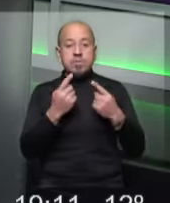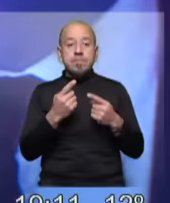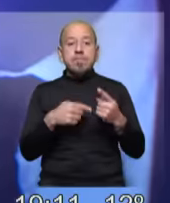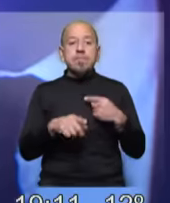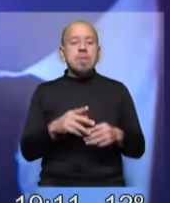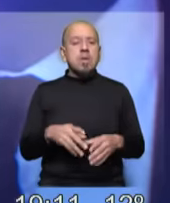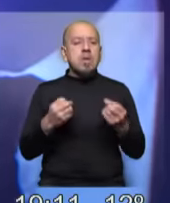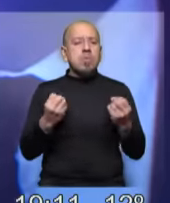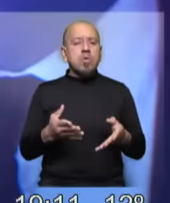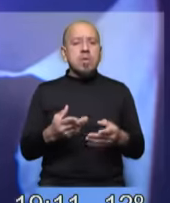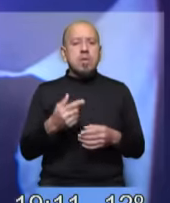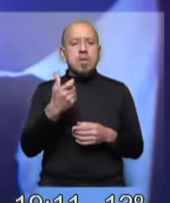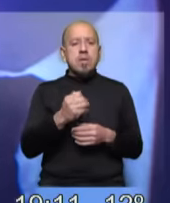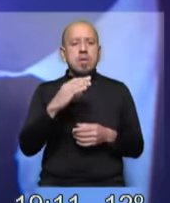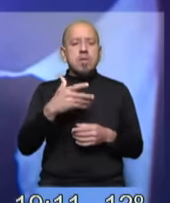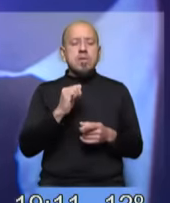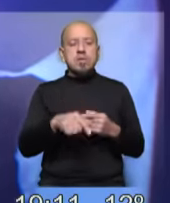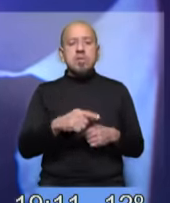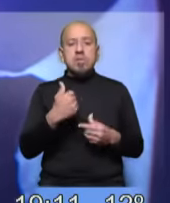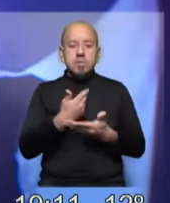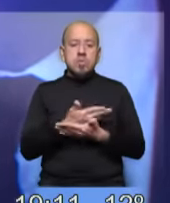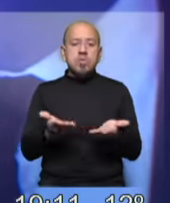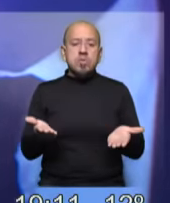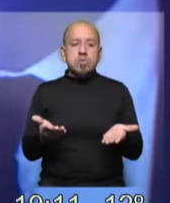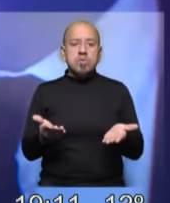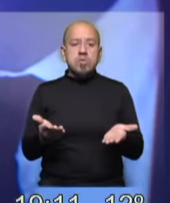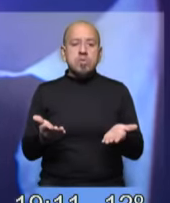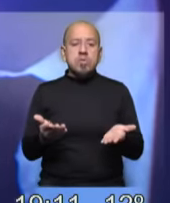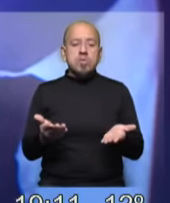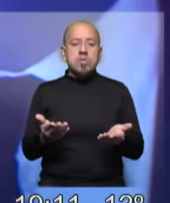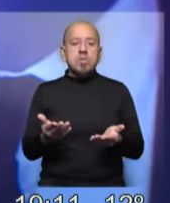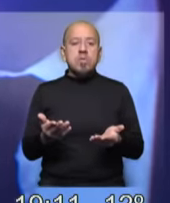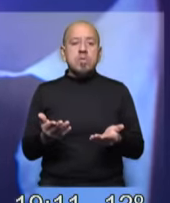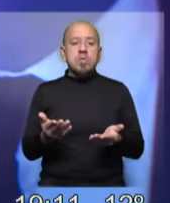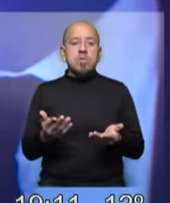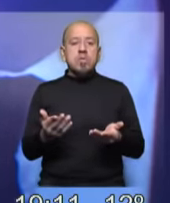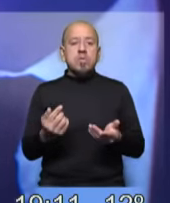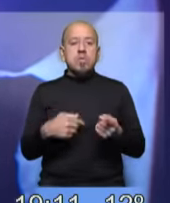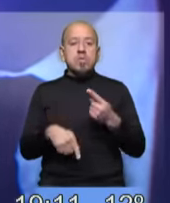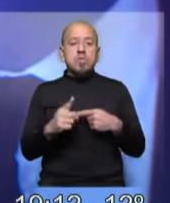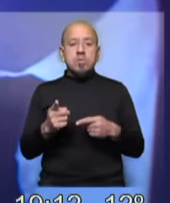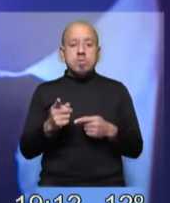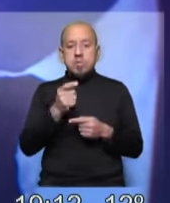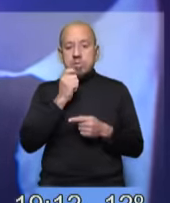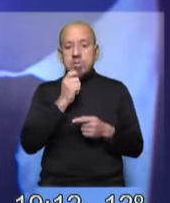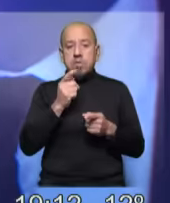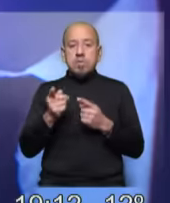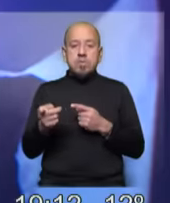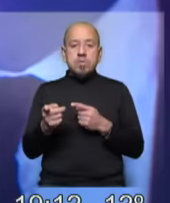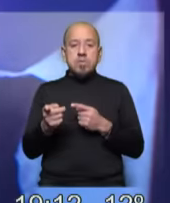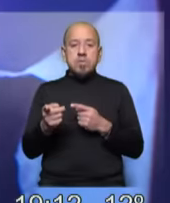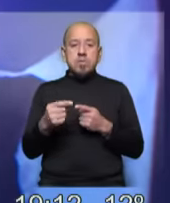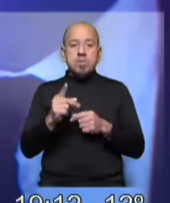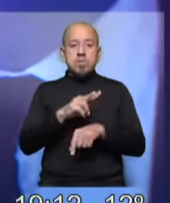esto. ¿Y por qué H revela estas conversaciones? Además de porque está siendo, evidentemente, entrevistada como indagada por